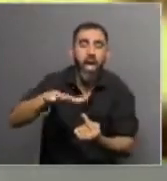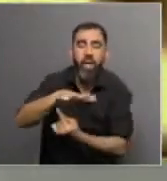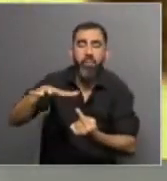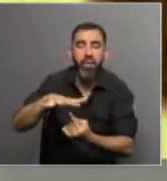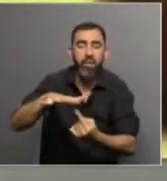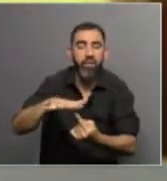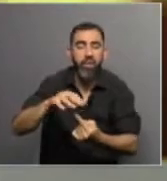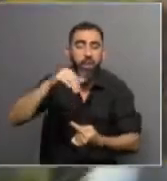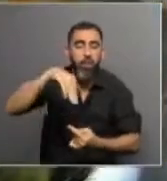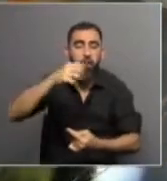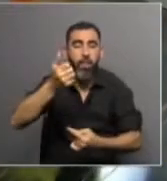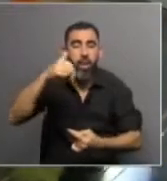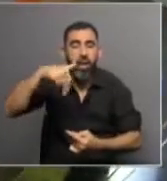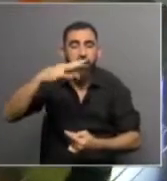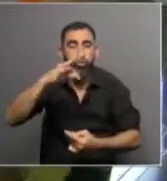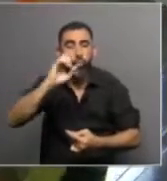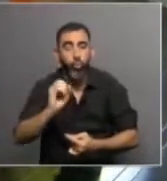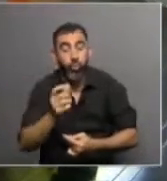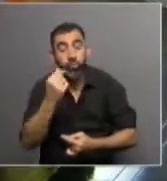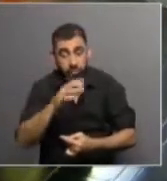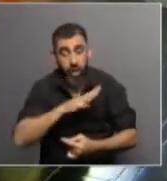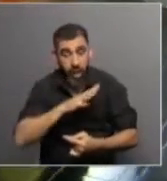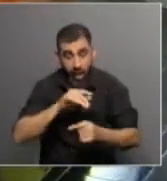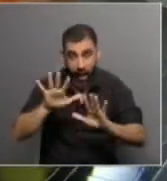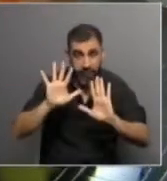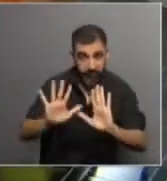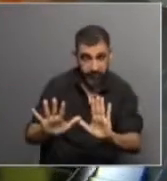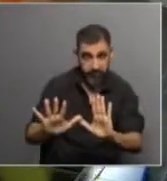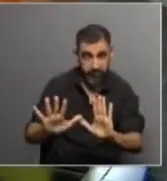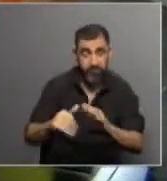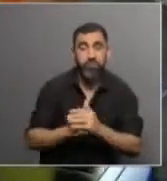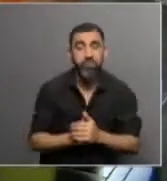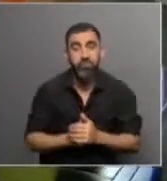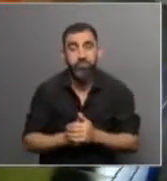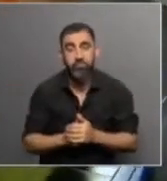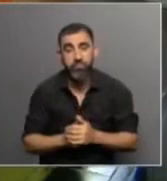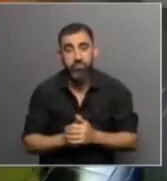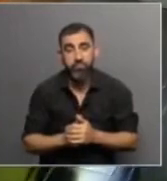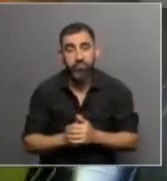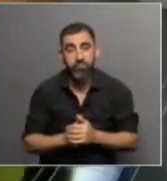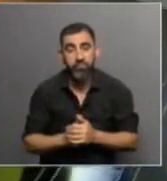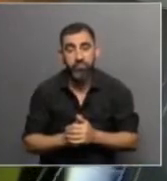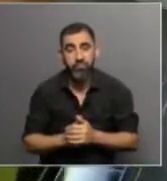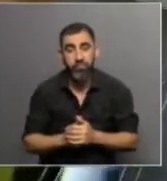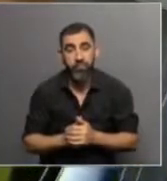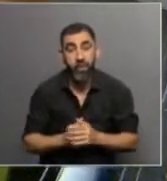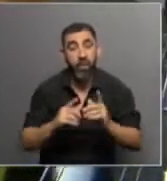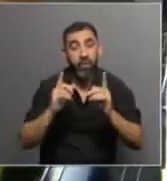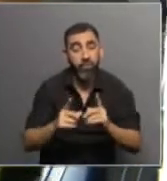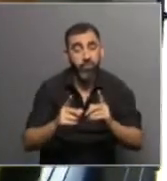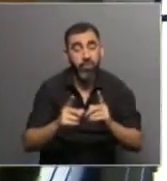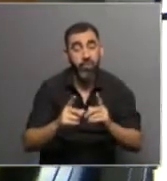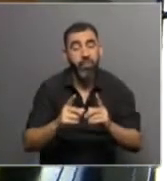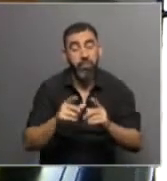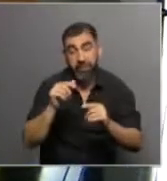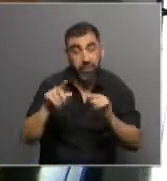del manto. Entonces, cuando suele haber estos magmas de carácter alcalino y de carácter subsaturado,